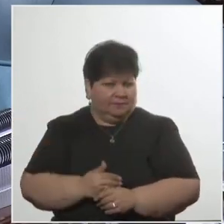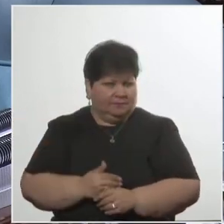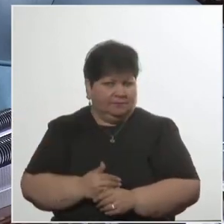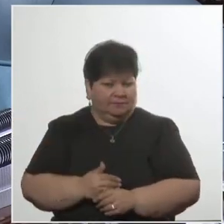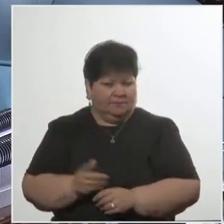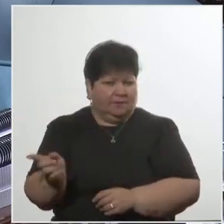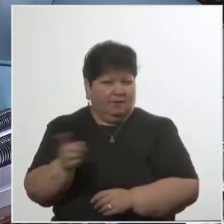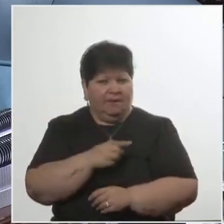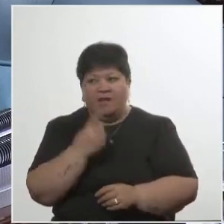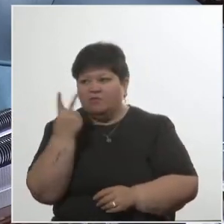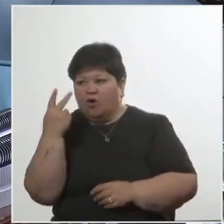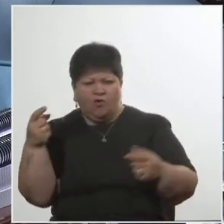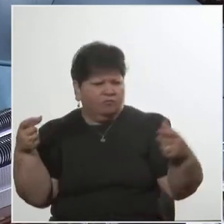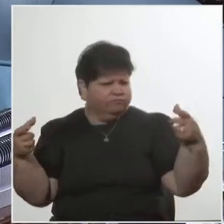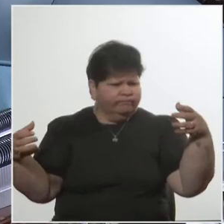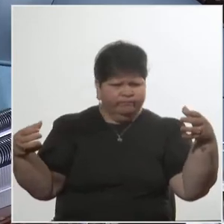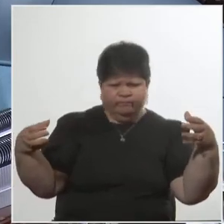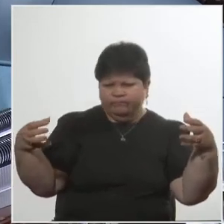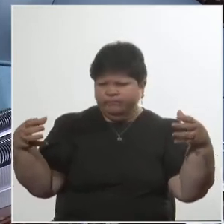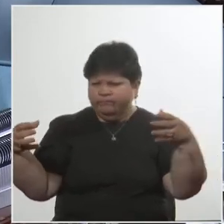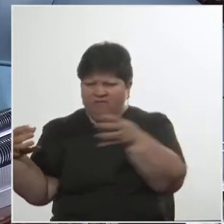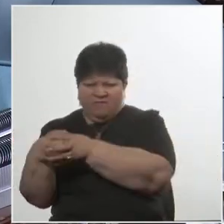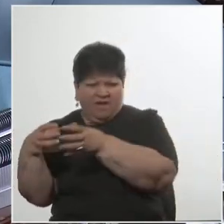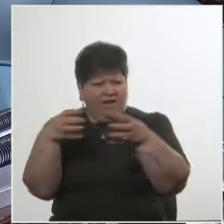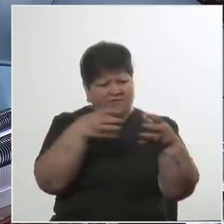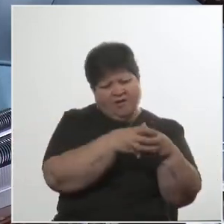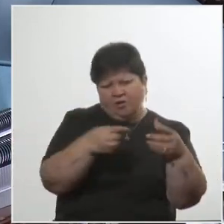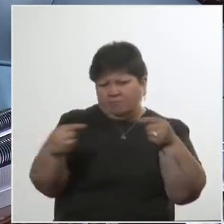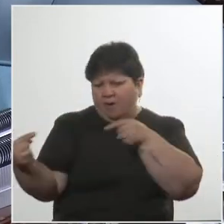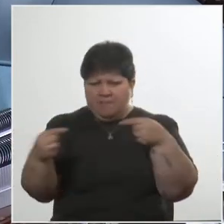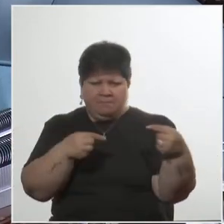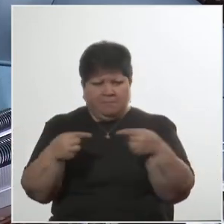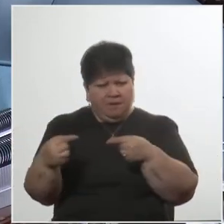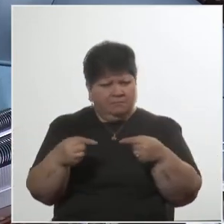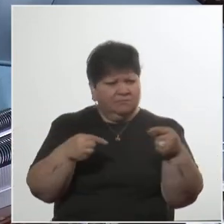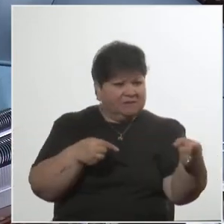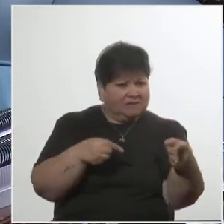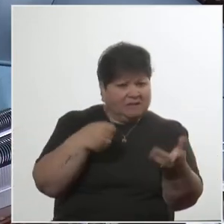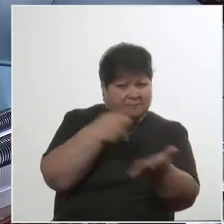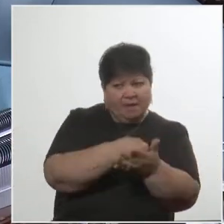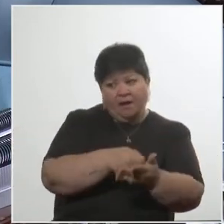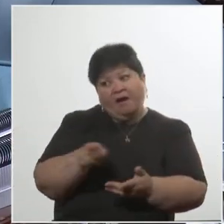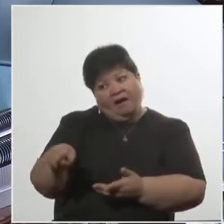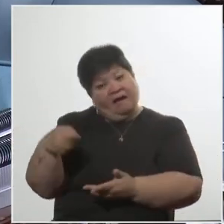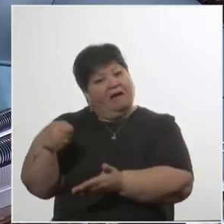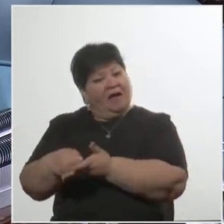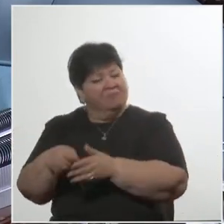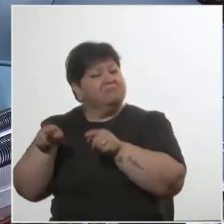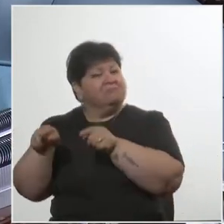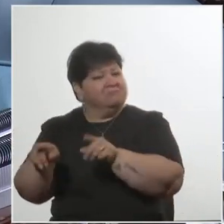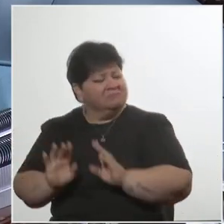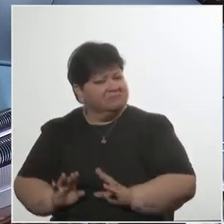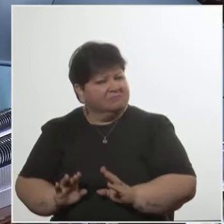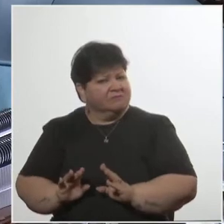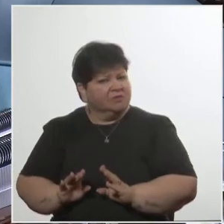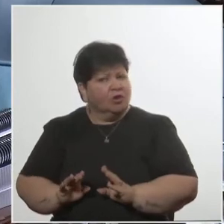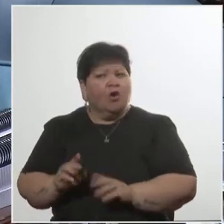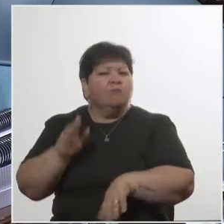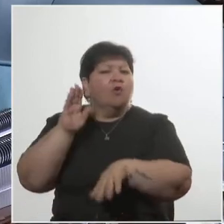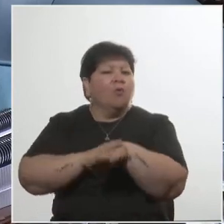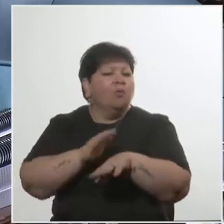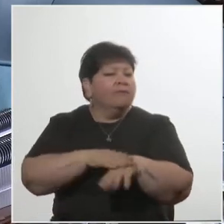en realidad se enfrentaron dos bandos y que justo que si un bando paga el otro bando pague también y eso no es así es una visión